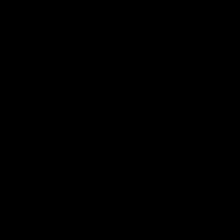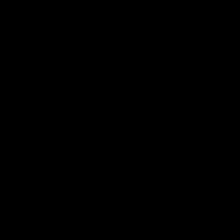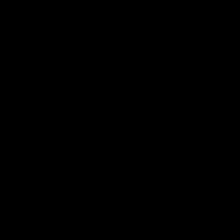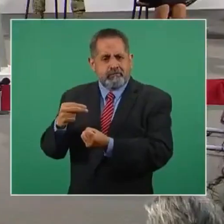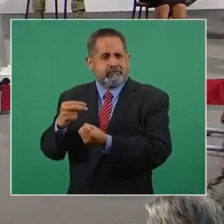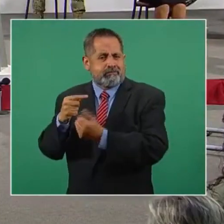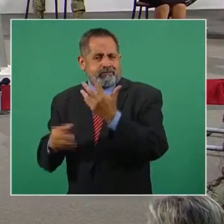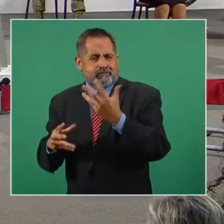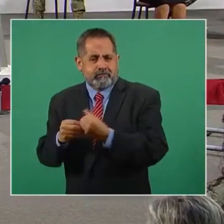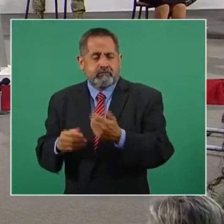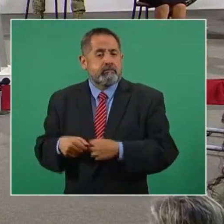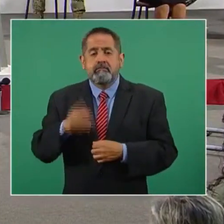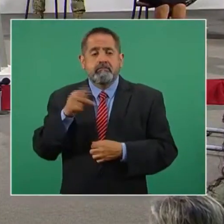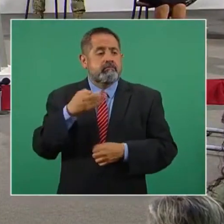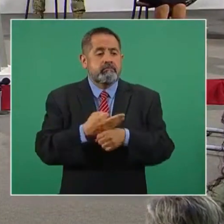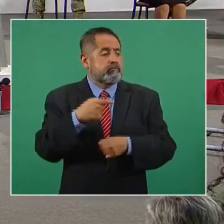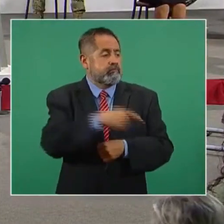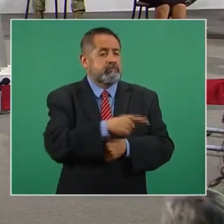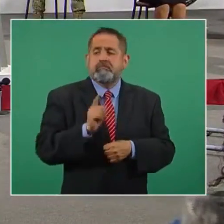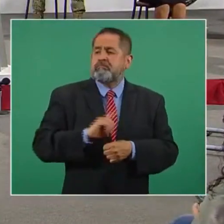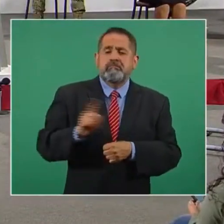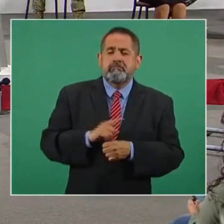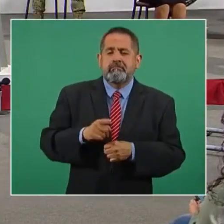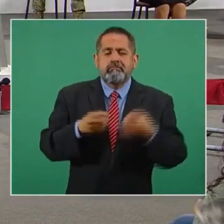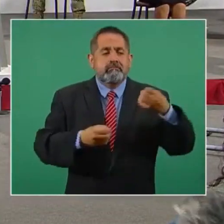pasaporte. Que ya un juez a modo,